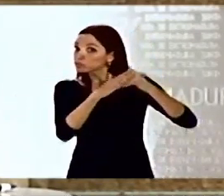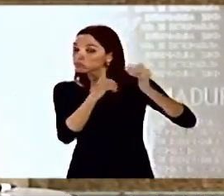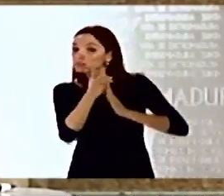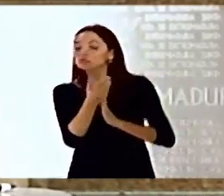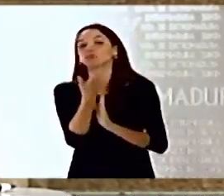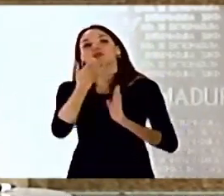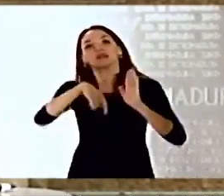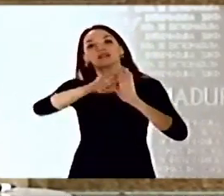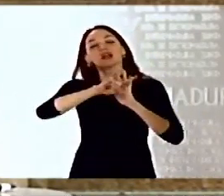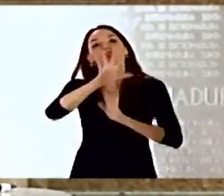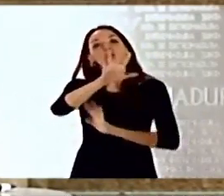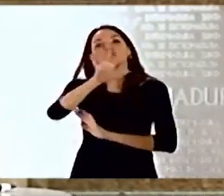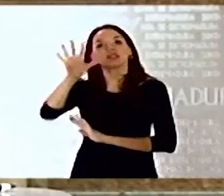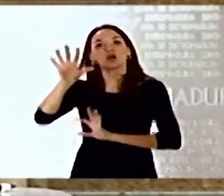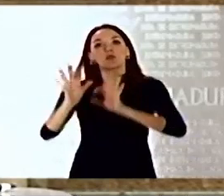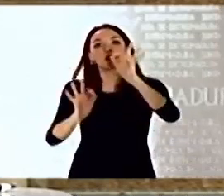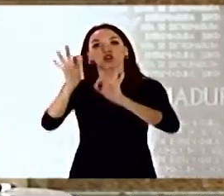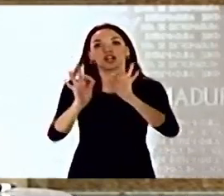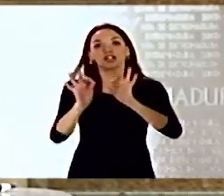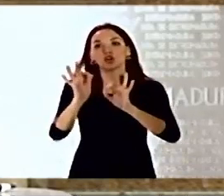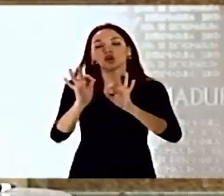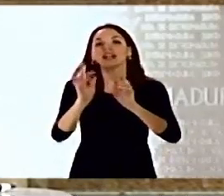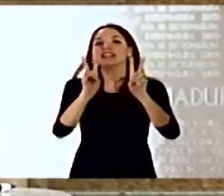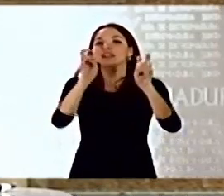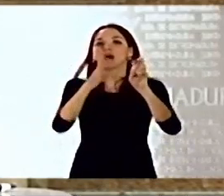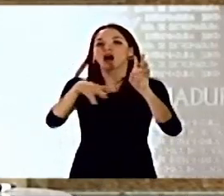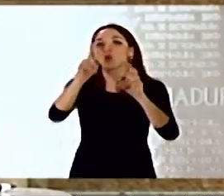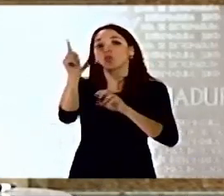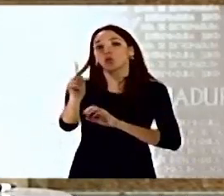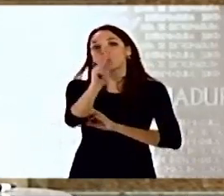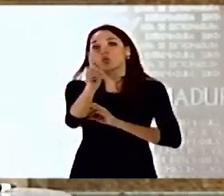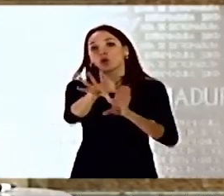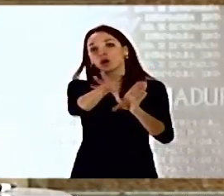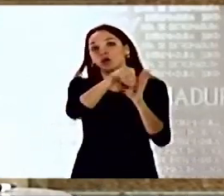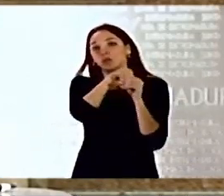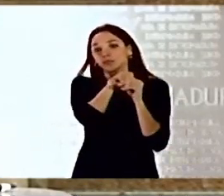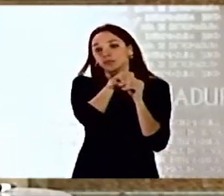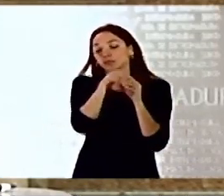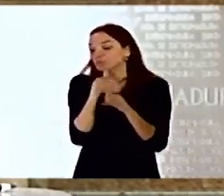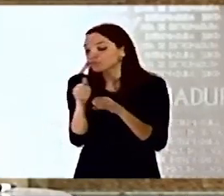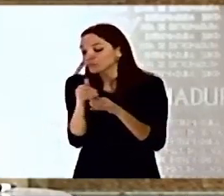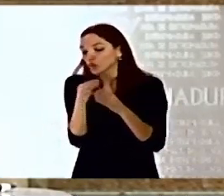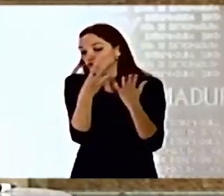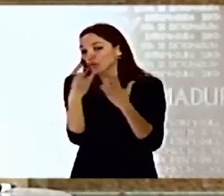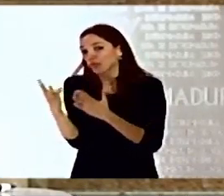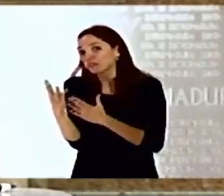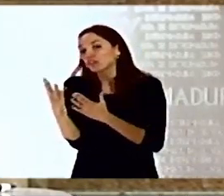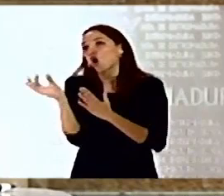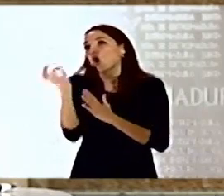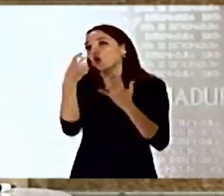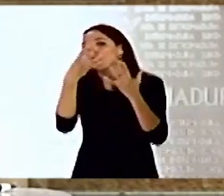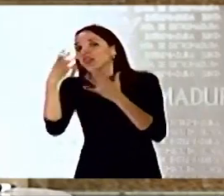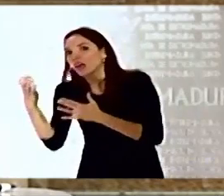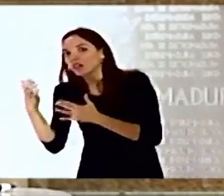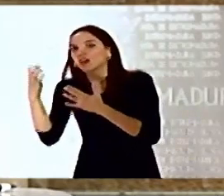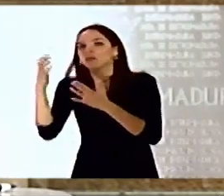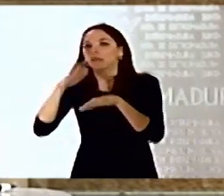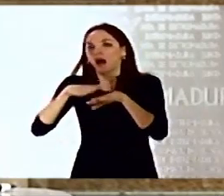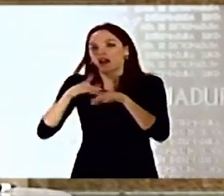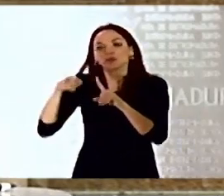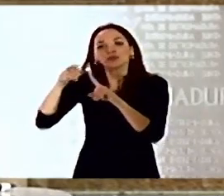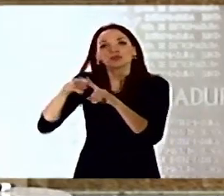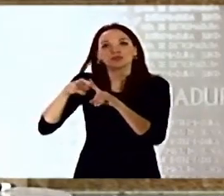del 55% se va a capítulo 1 y, por tanto, apenas quedan 800, 900 euros anuales para poder contratar